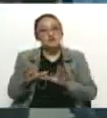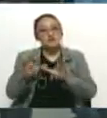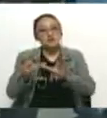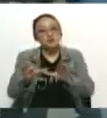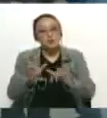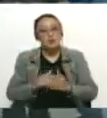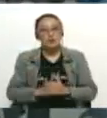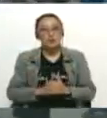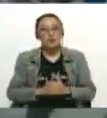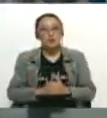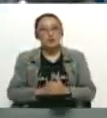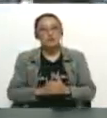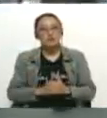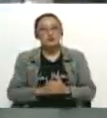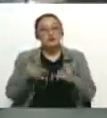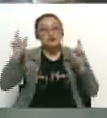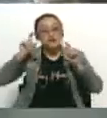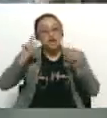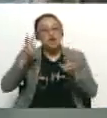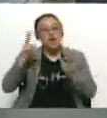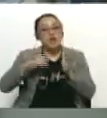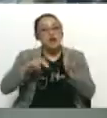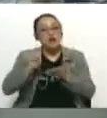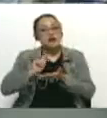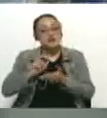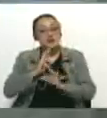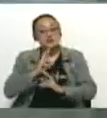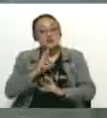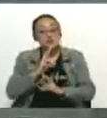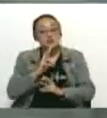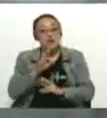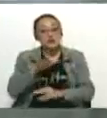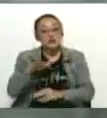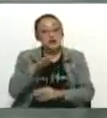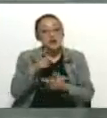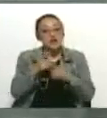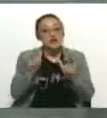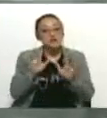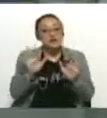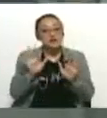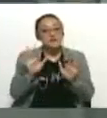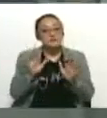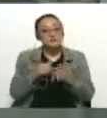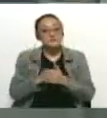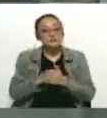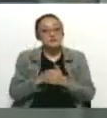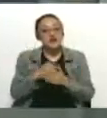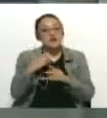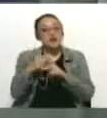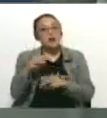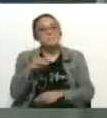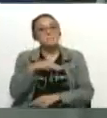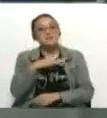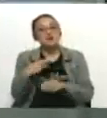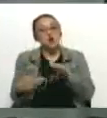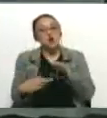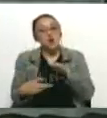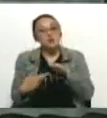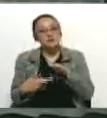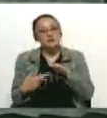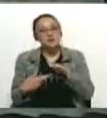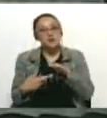que, enseñando a leer y escribir con el resultado de un territorio libre de analfabetismo, como fue la misión Robinson, nosotros completamos la